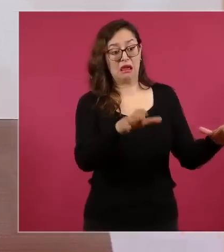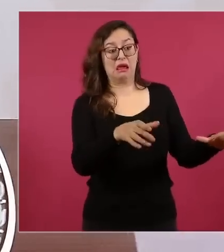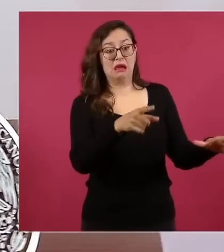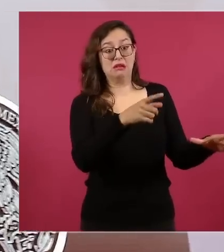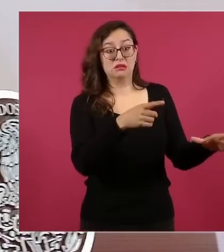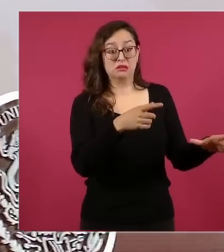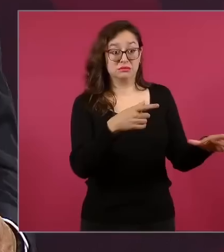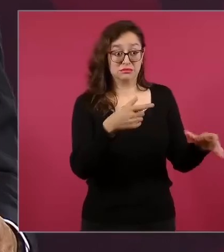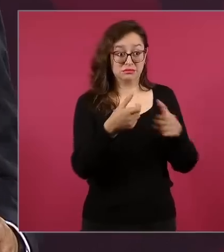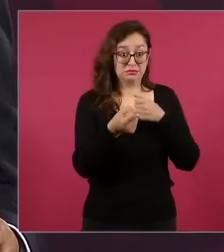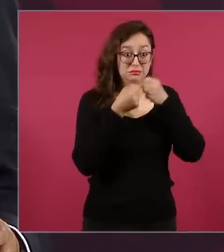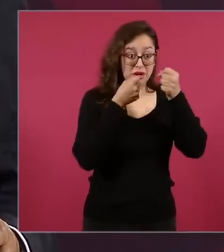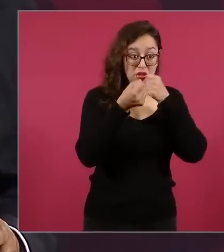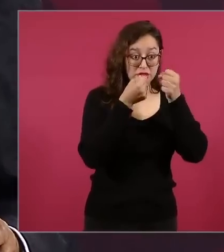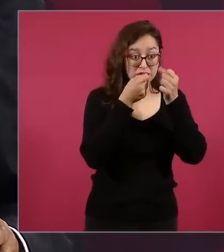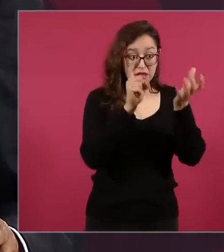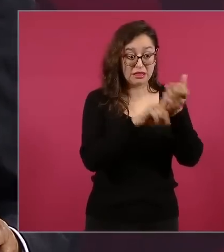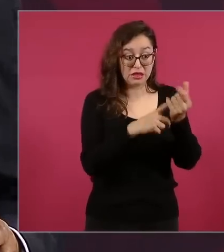voceros buscar